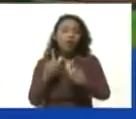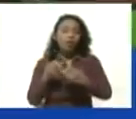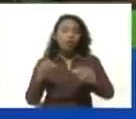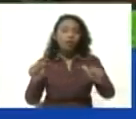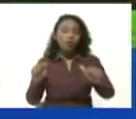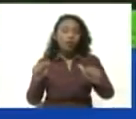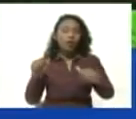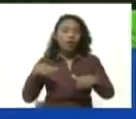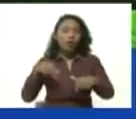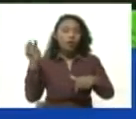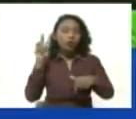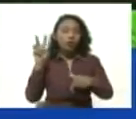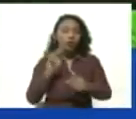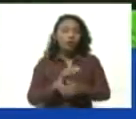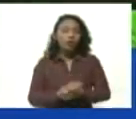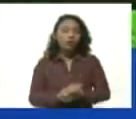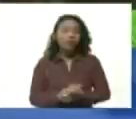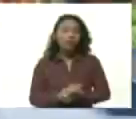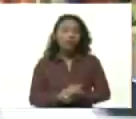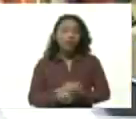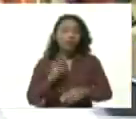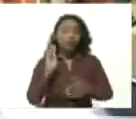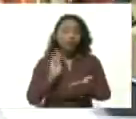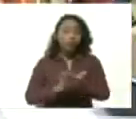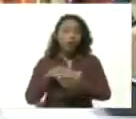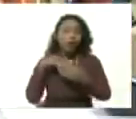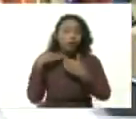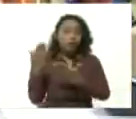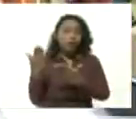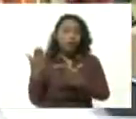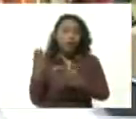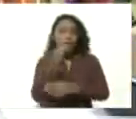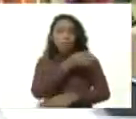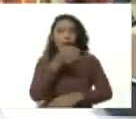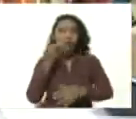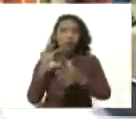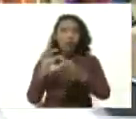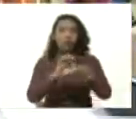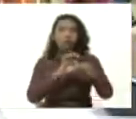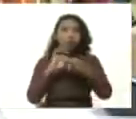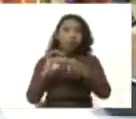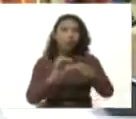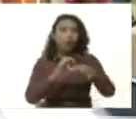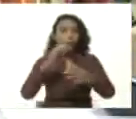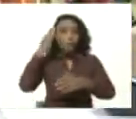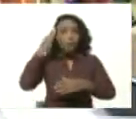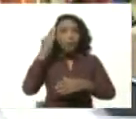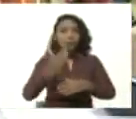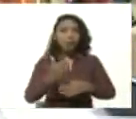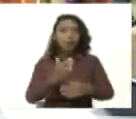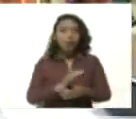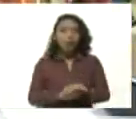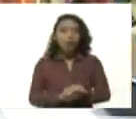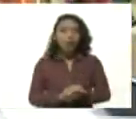de Venezuela. Pónganse en eso, pues. En perfecta unión